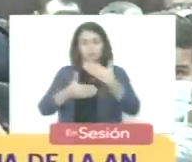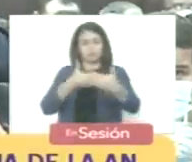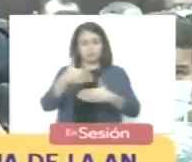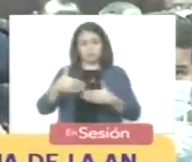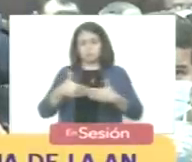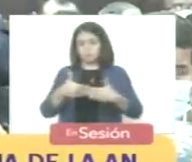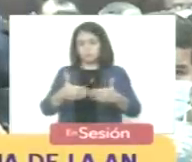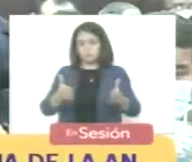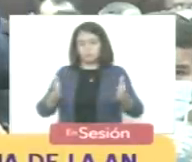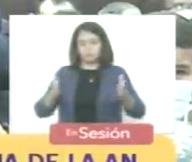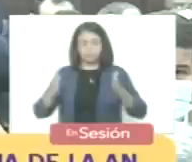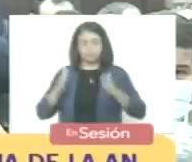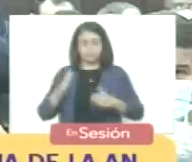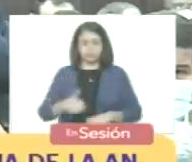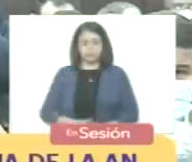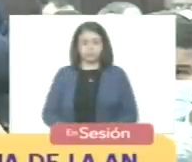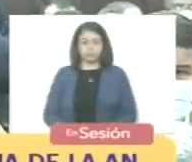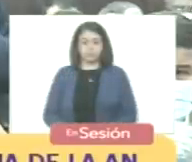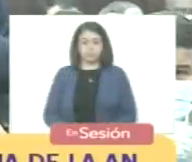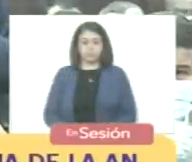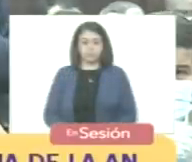apertura